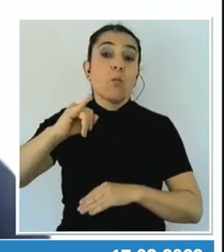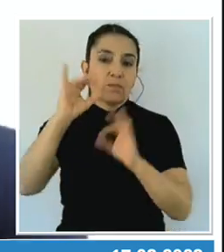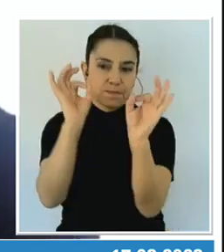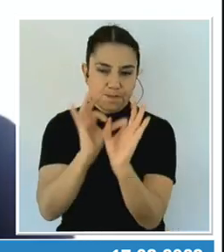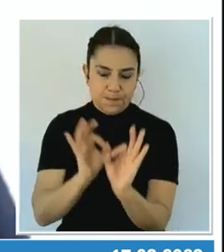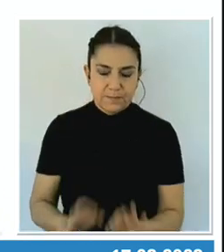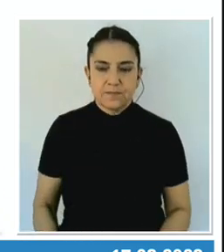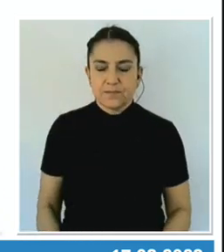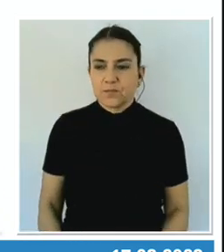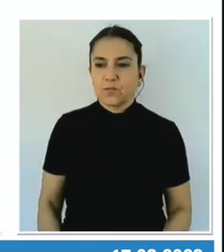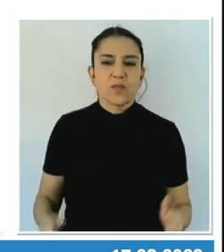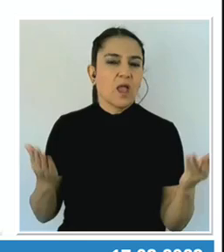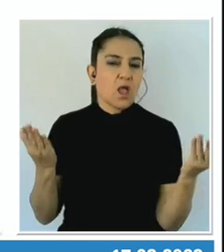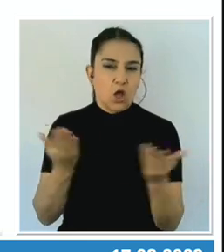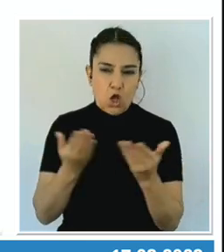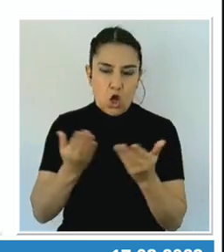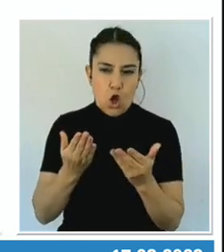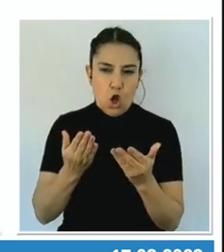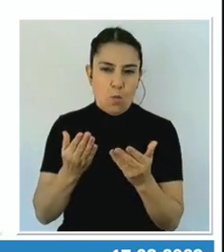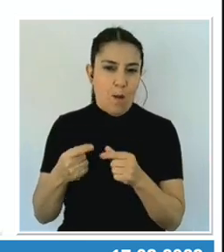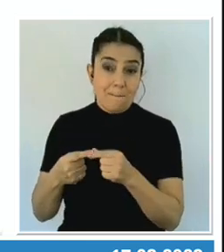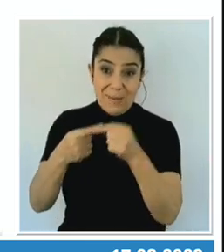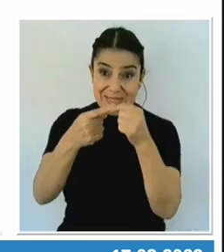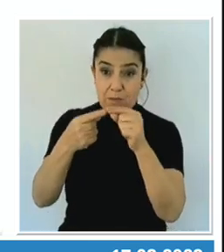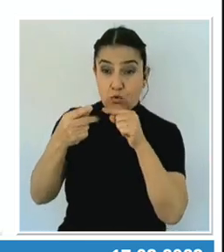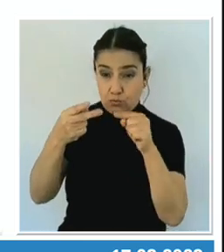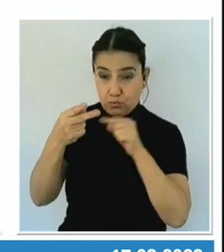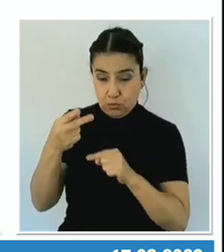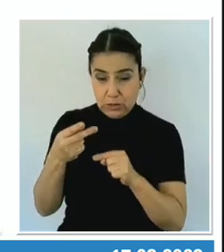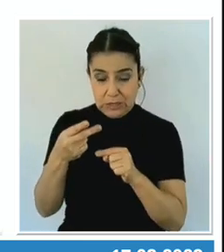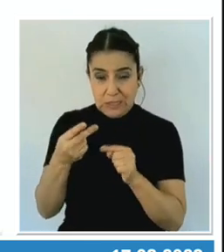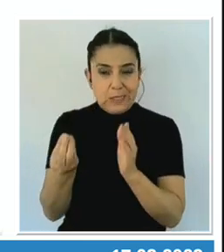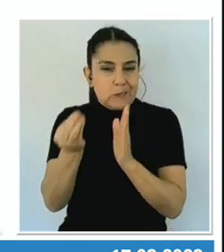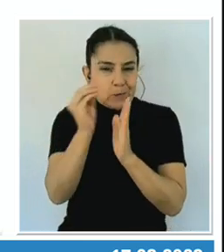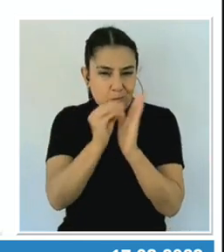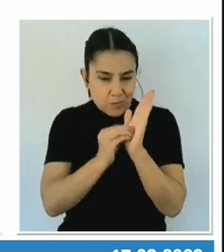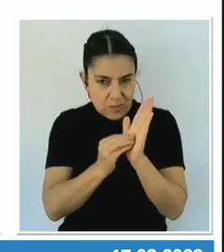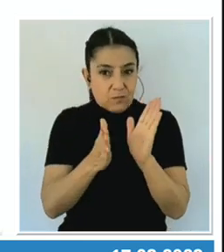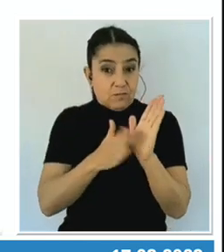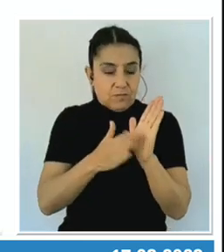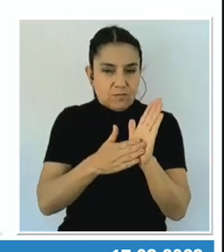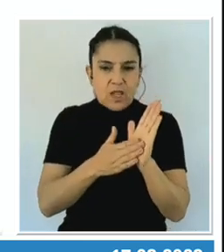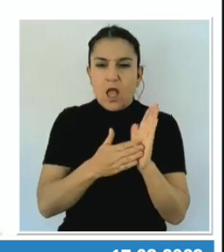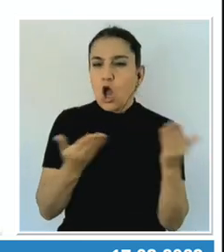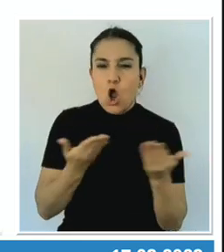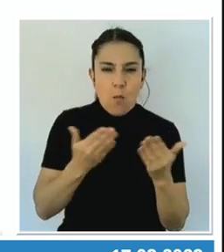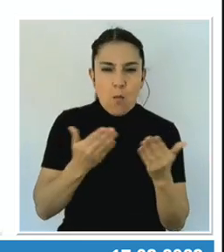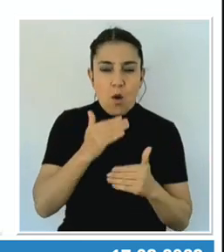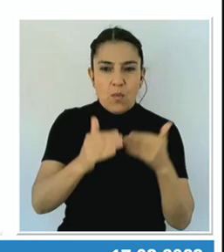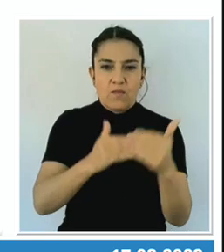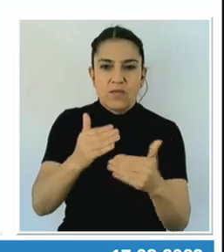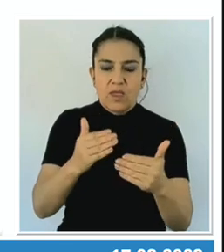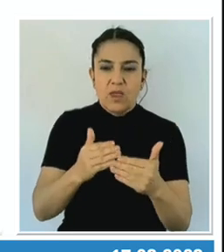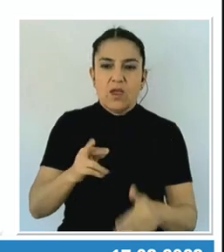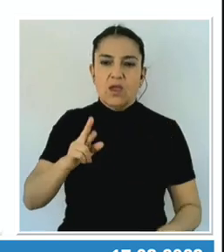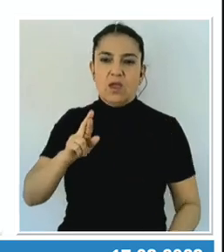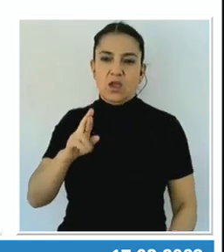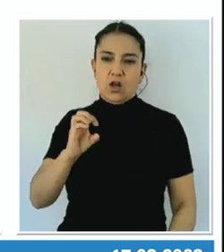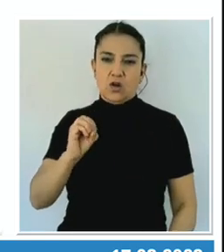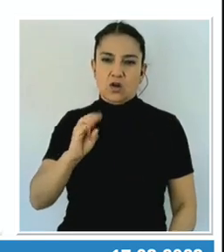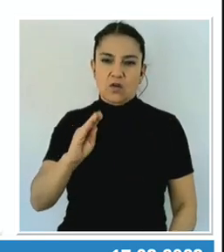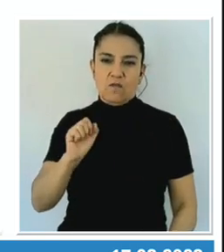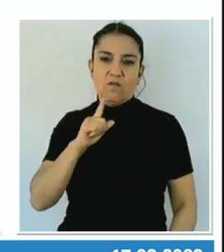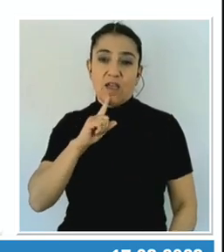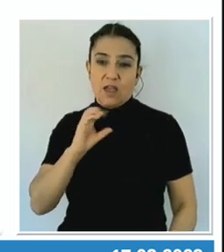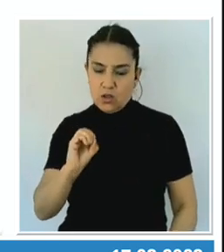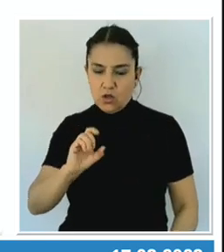cómo plasmarlo, sobre la técnica, ¿no?, específicamente cómo plasmarlo, Roberto Gargarella, entre